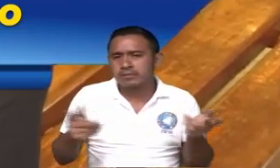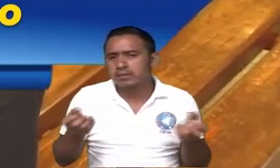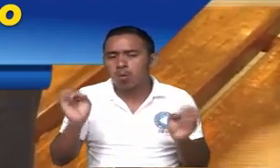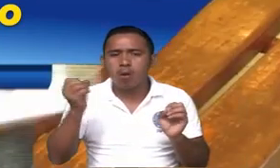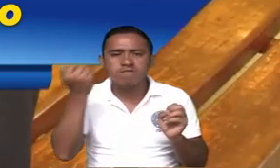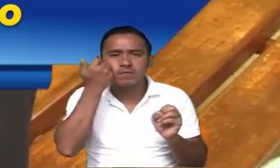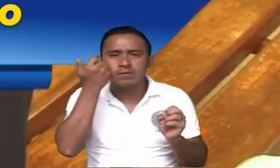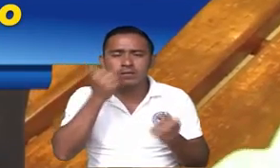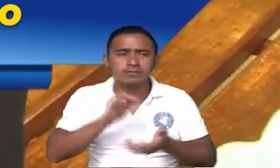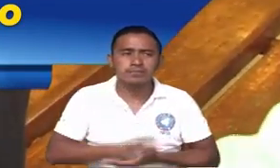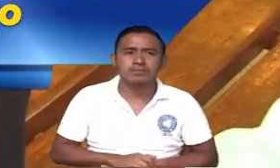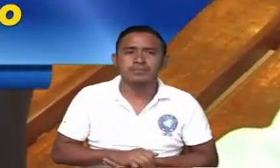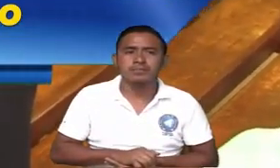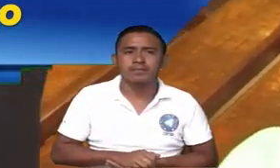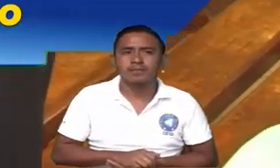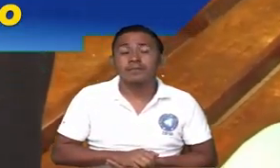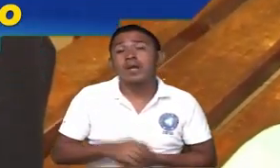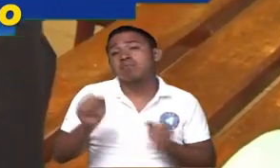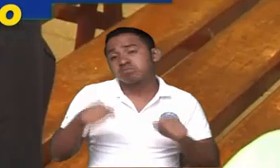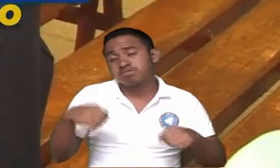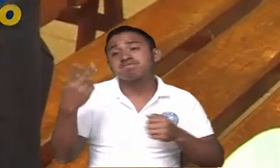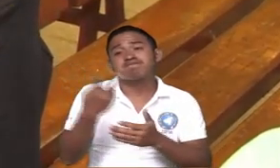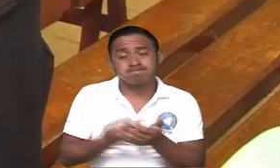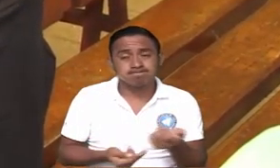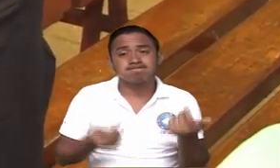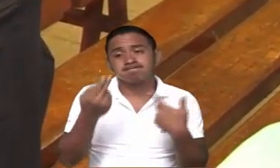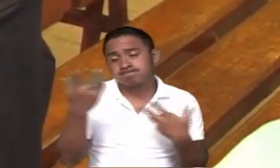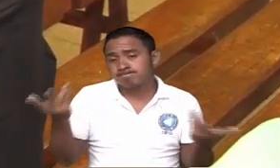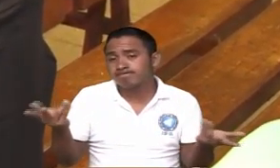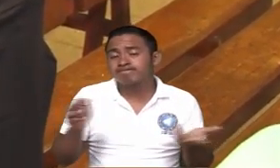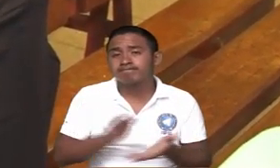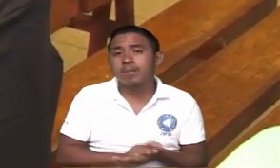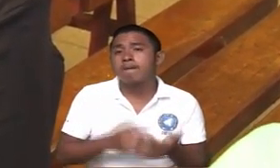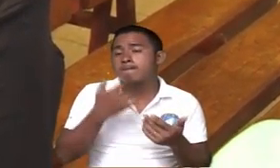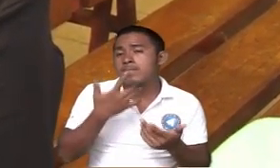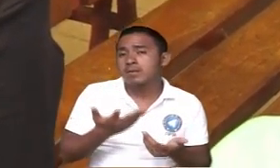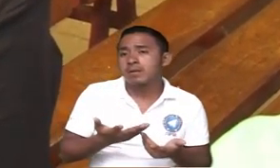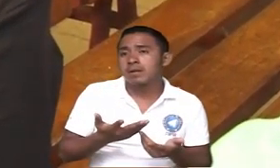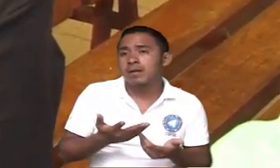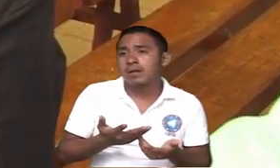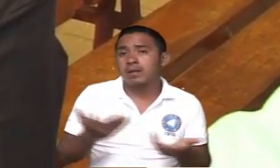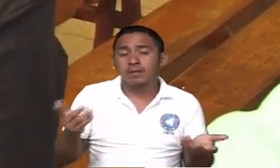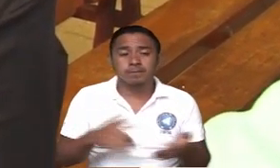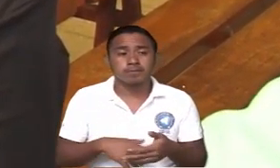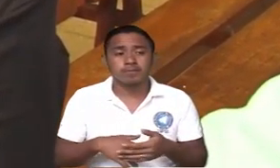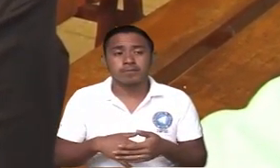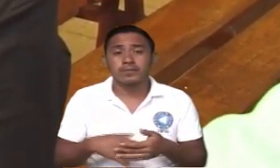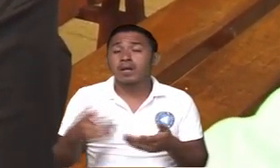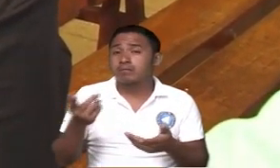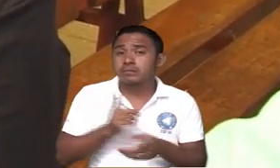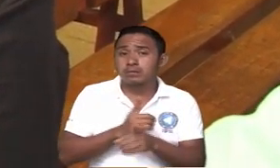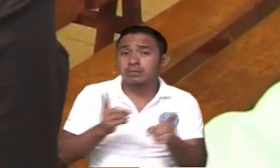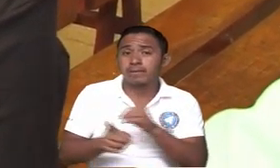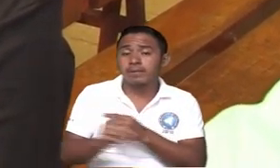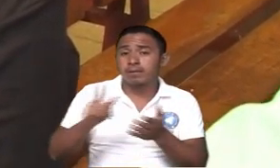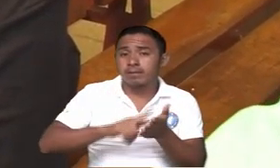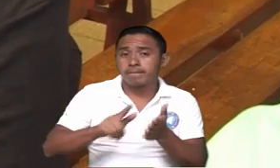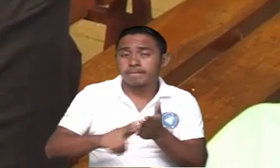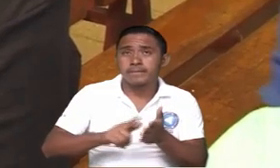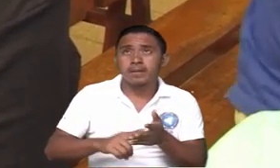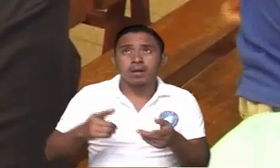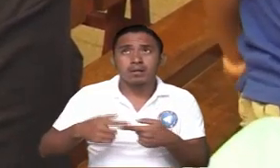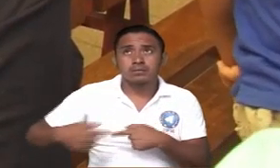enfermedad? Pueden ser las dos cosas a la vez. Sí, porque hay, uno te tiene que limpiar lo que es la parte del